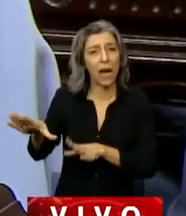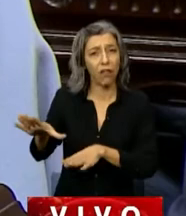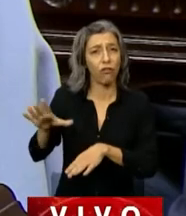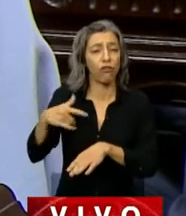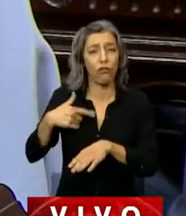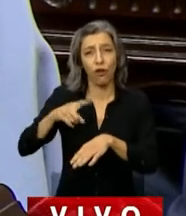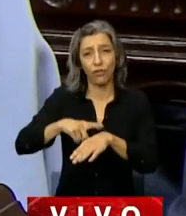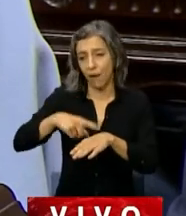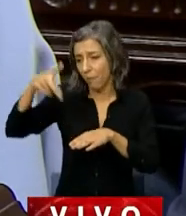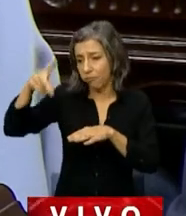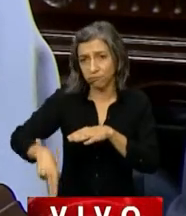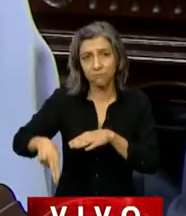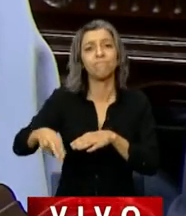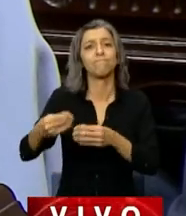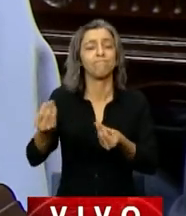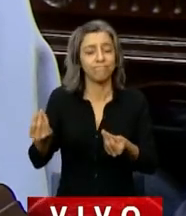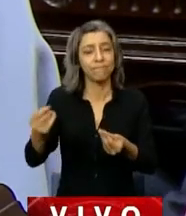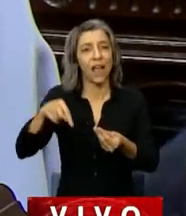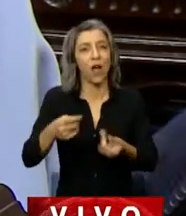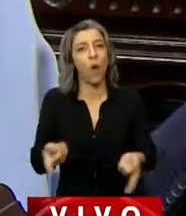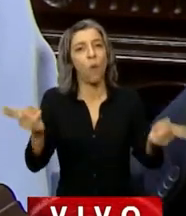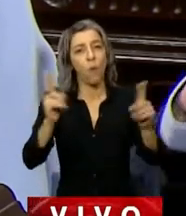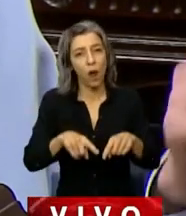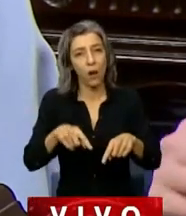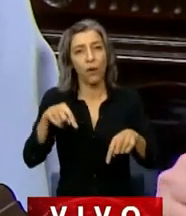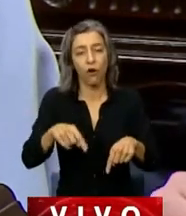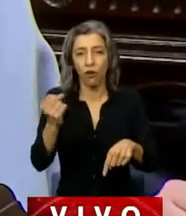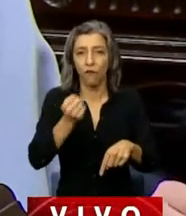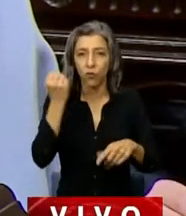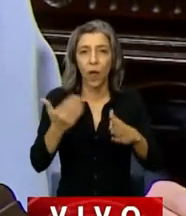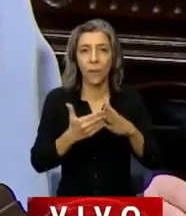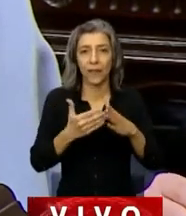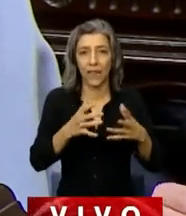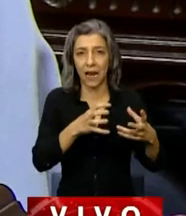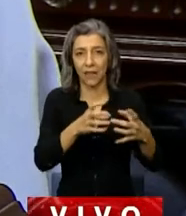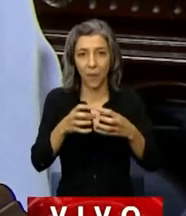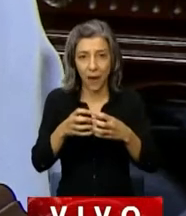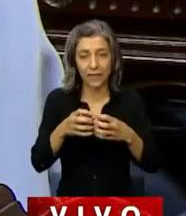Este proyecto tiene un objetivo, que es garantizar